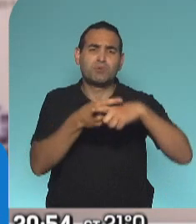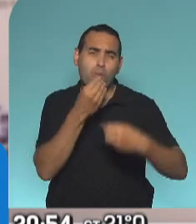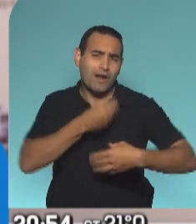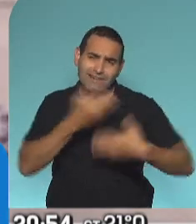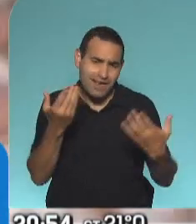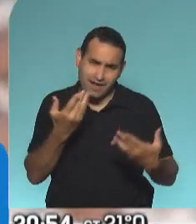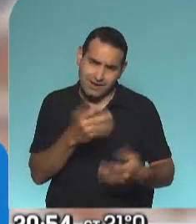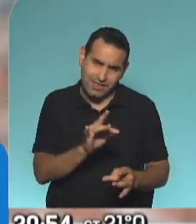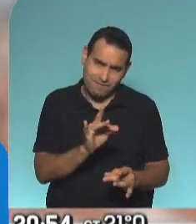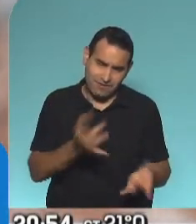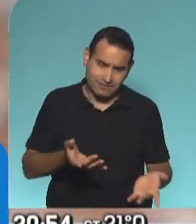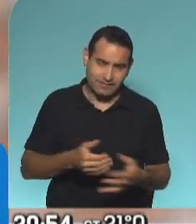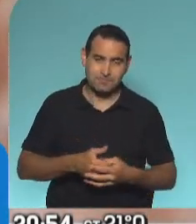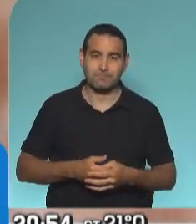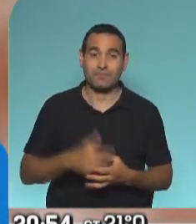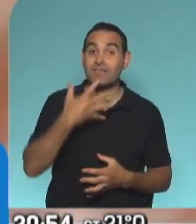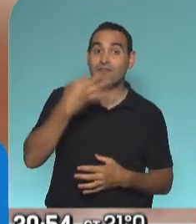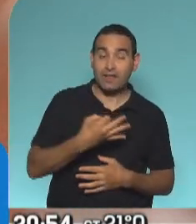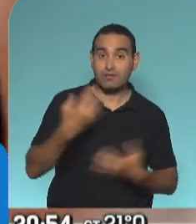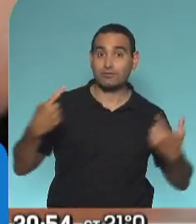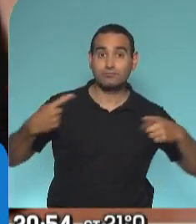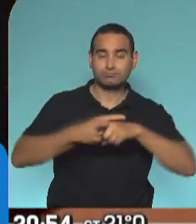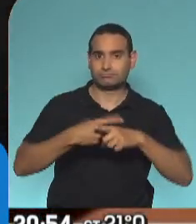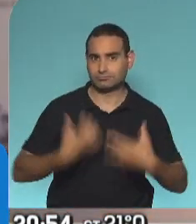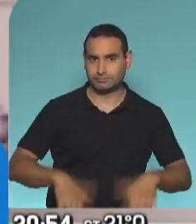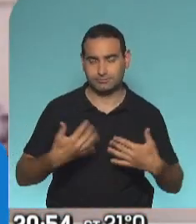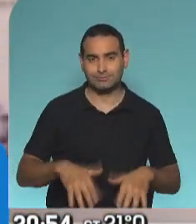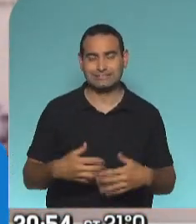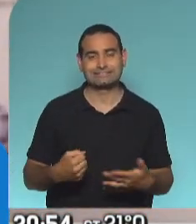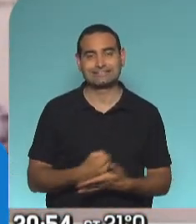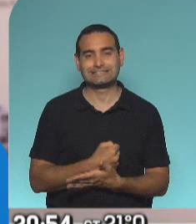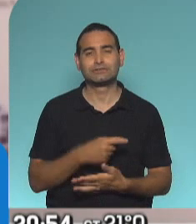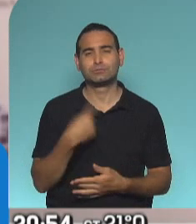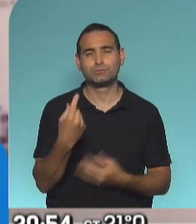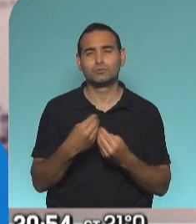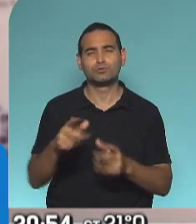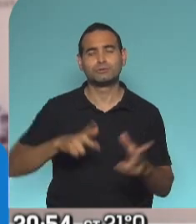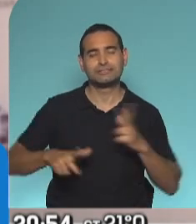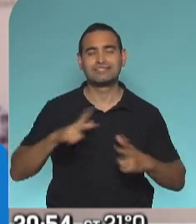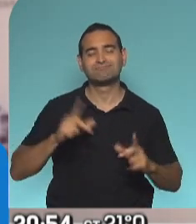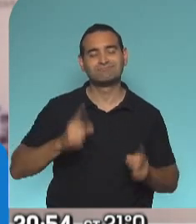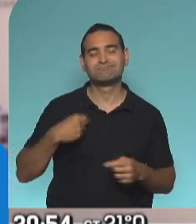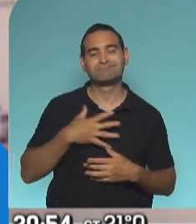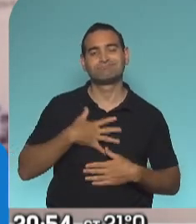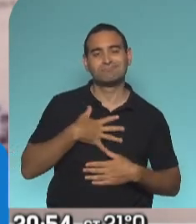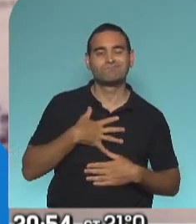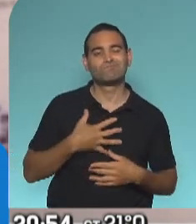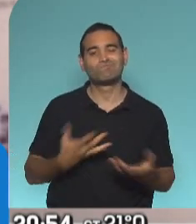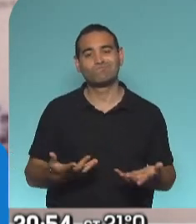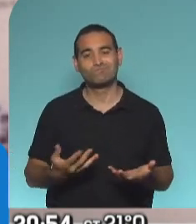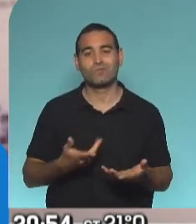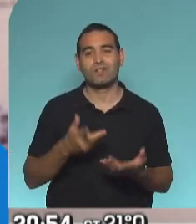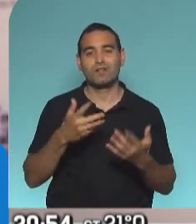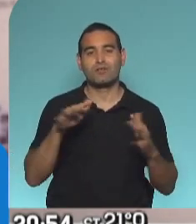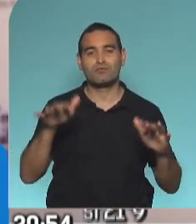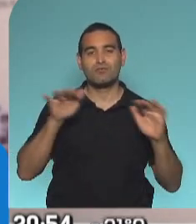grupo iba a ser durísimo. La verdad que es un torneo impresionante, es una lástima, como muchos me dijeron y como yo también lo siento, de que bueno, tanto el